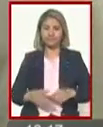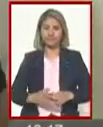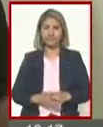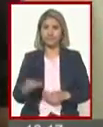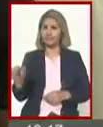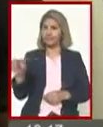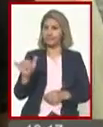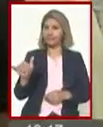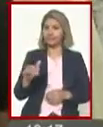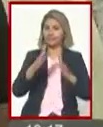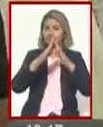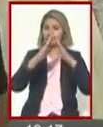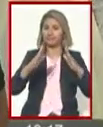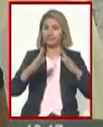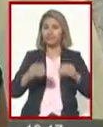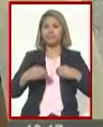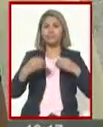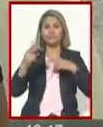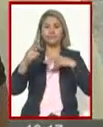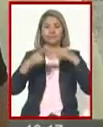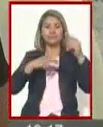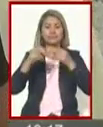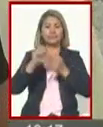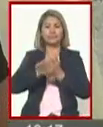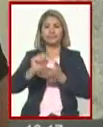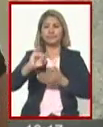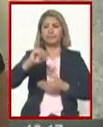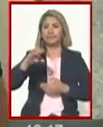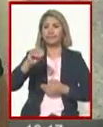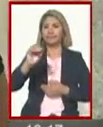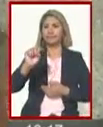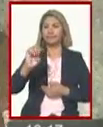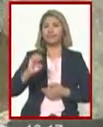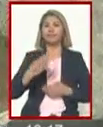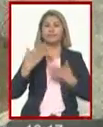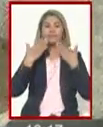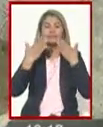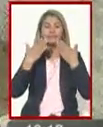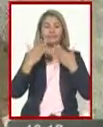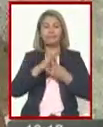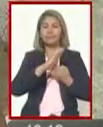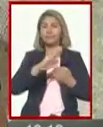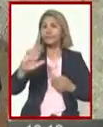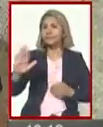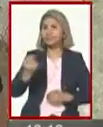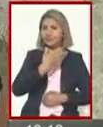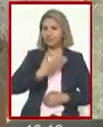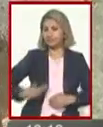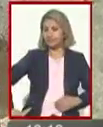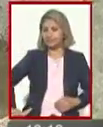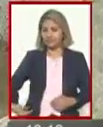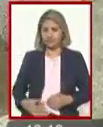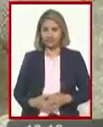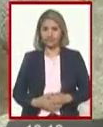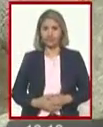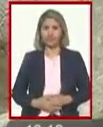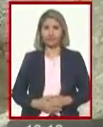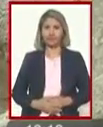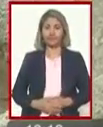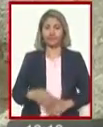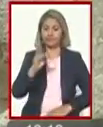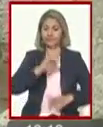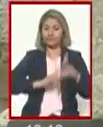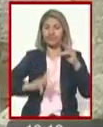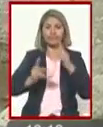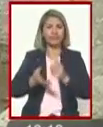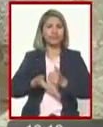igual con la casita que me van a construir en San José. Infinitamente agradecer a ella, al presidente, a las personas que